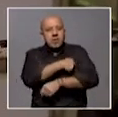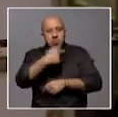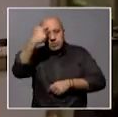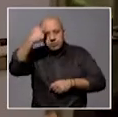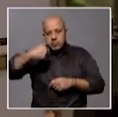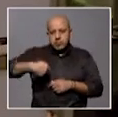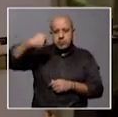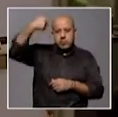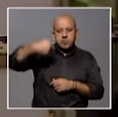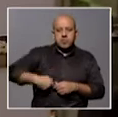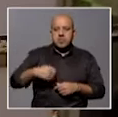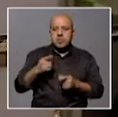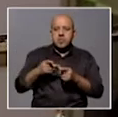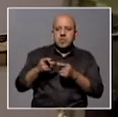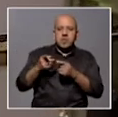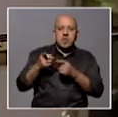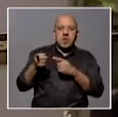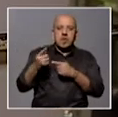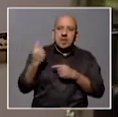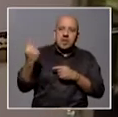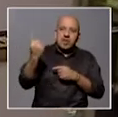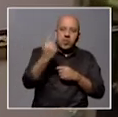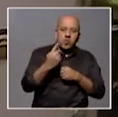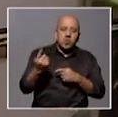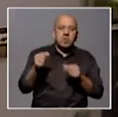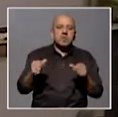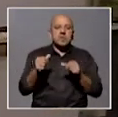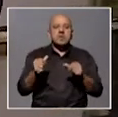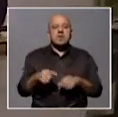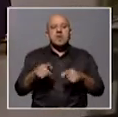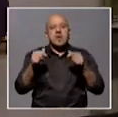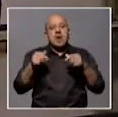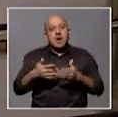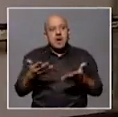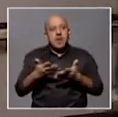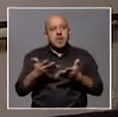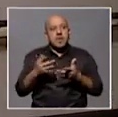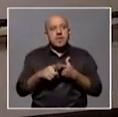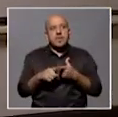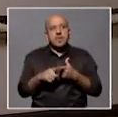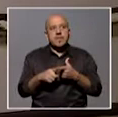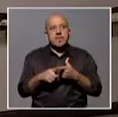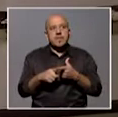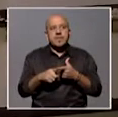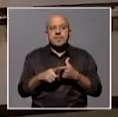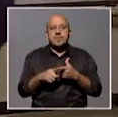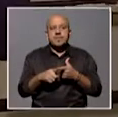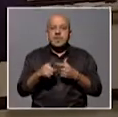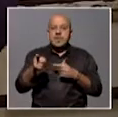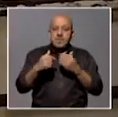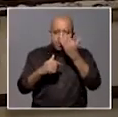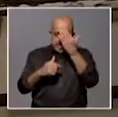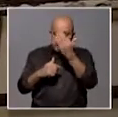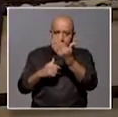sesión, donde cada edil está tomando los recaudos necesarios. Nos encontramos con el edil del Frente